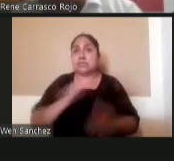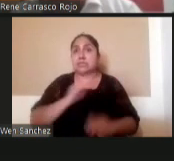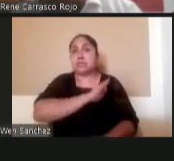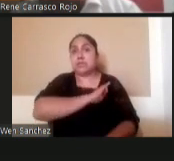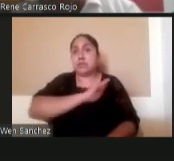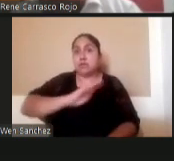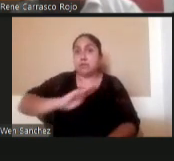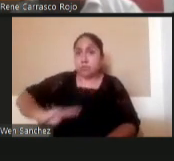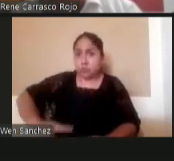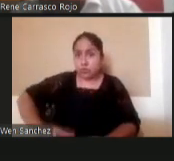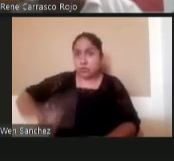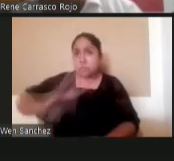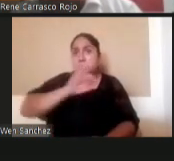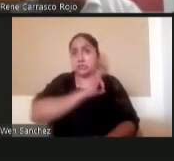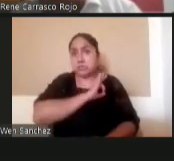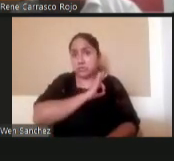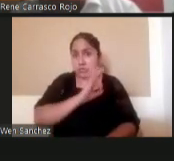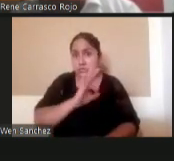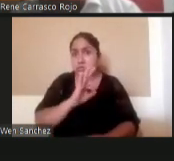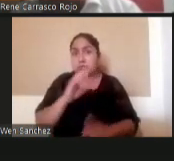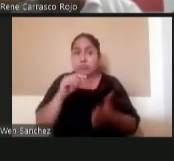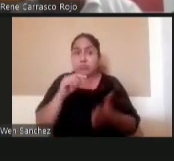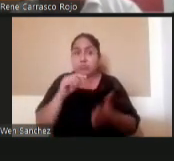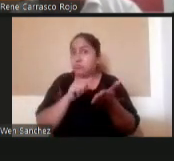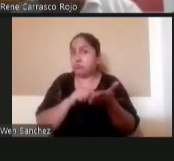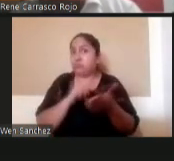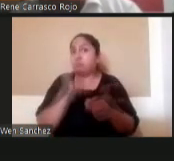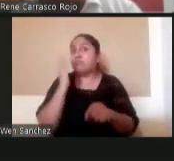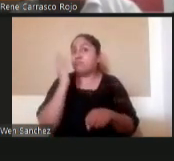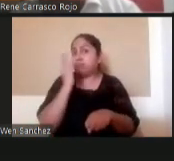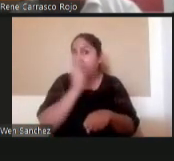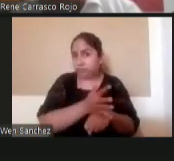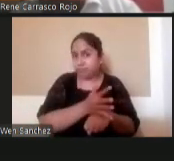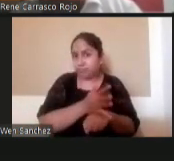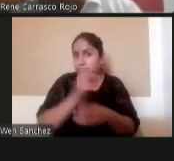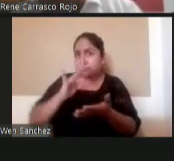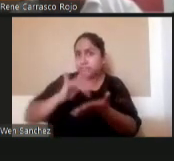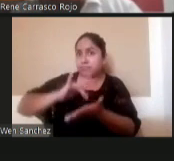cuenta las cláusulas que están en el contrato. Muchas gracias.